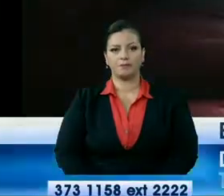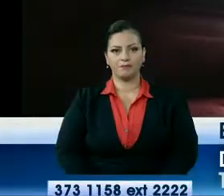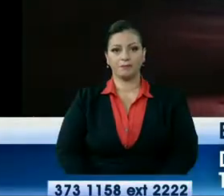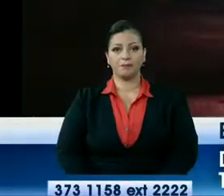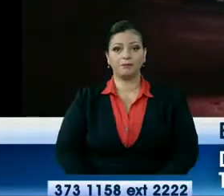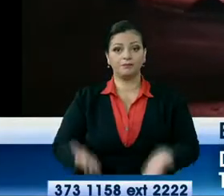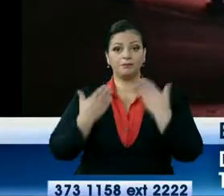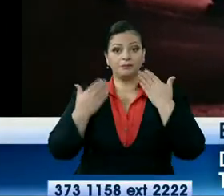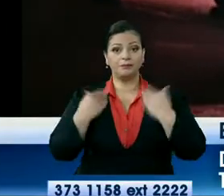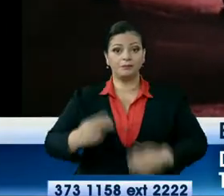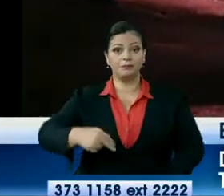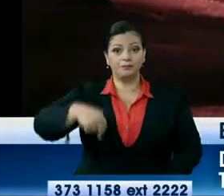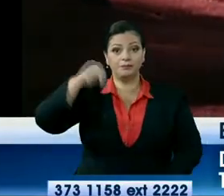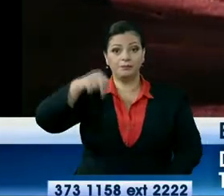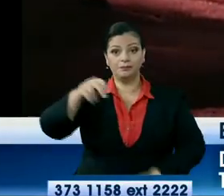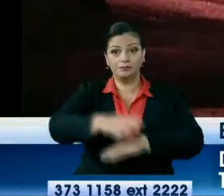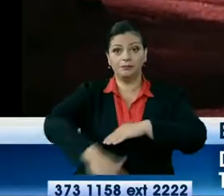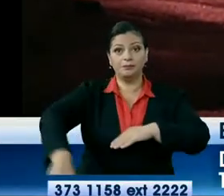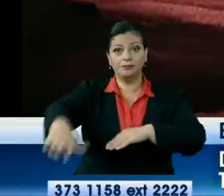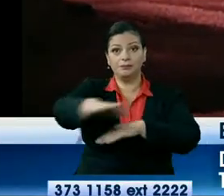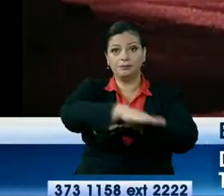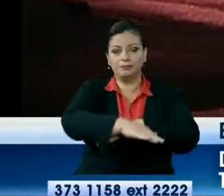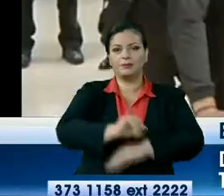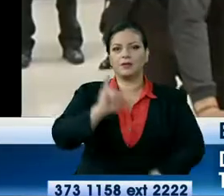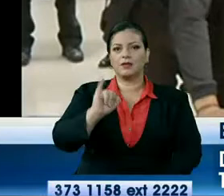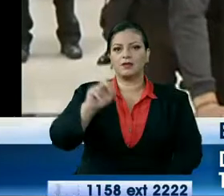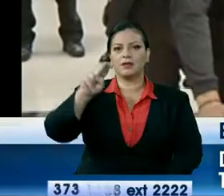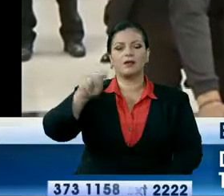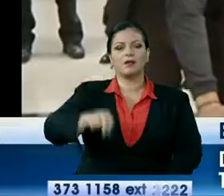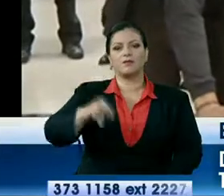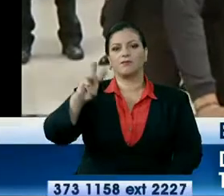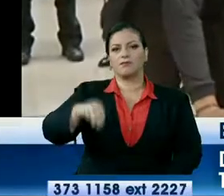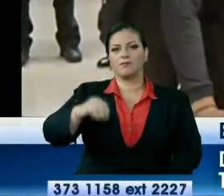como Inmaconza, al norte de Guayaquil.